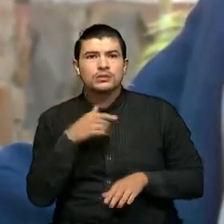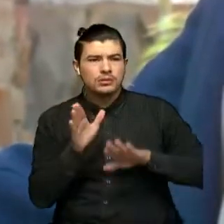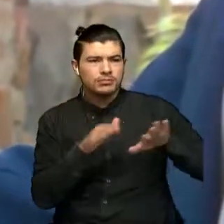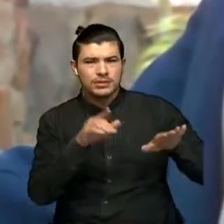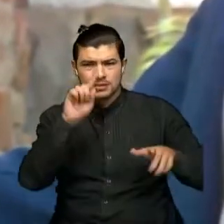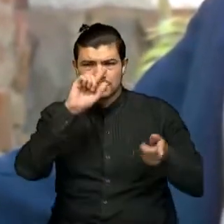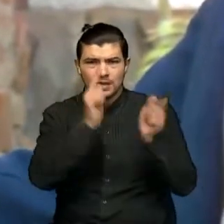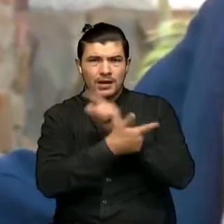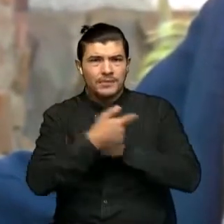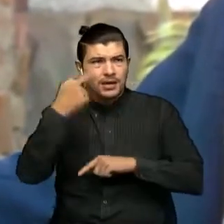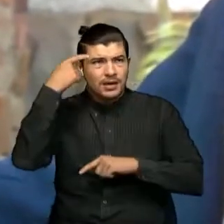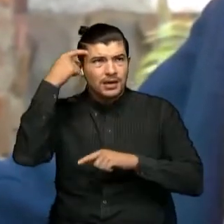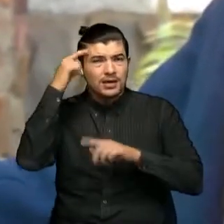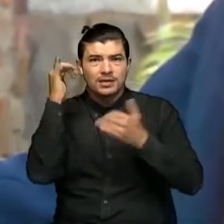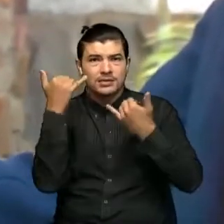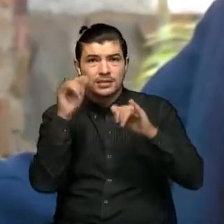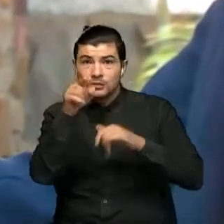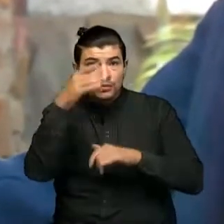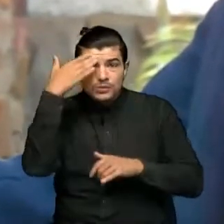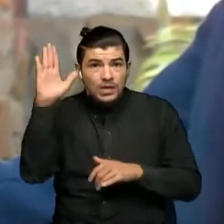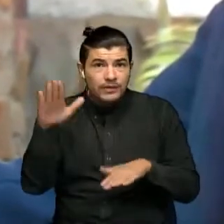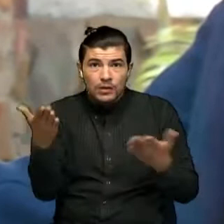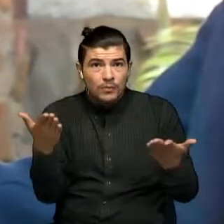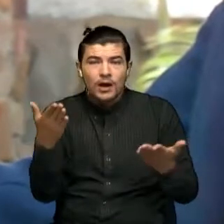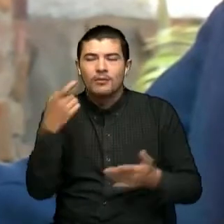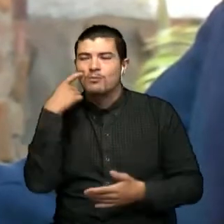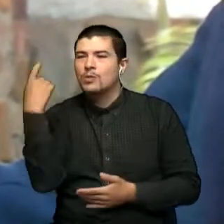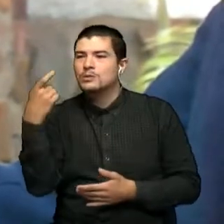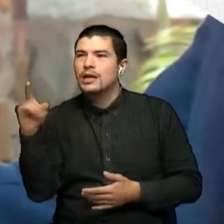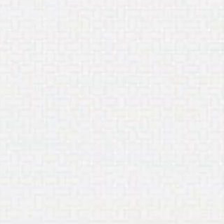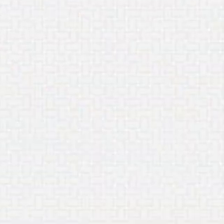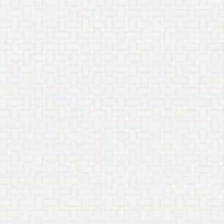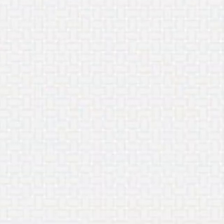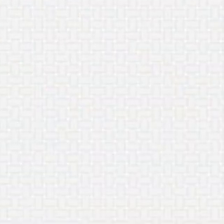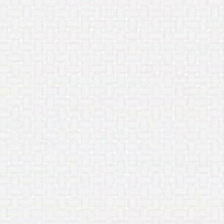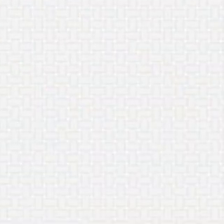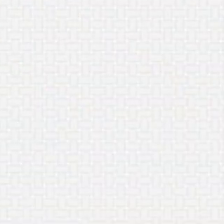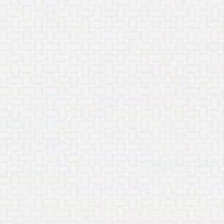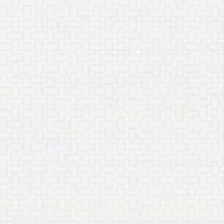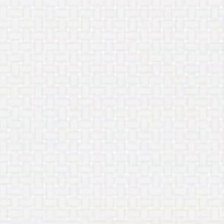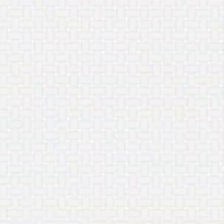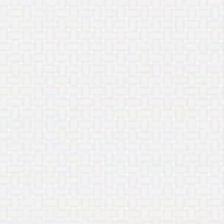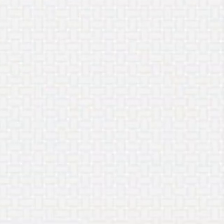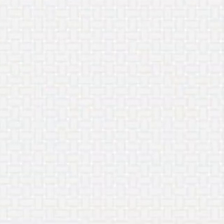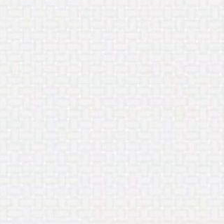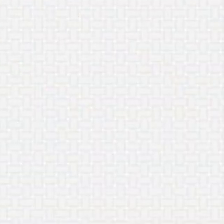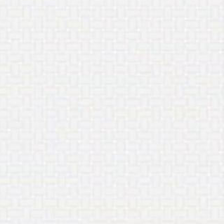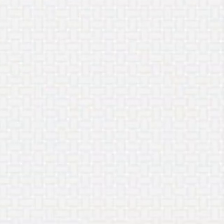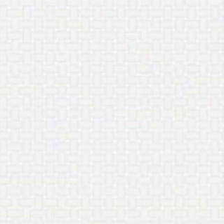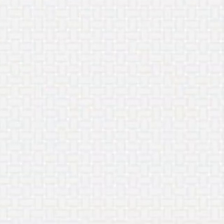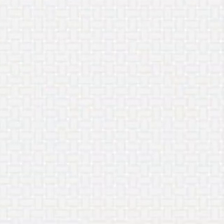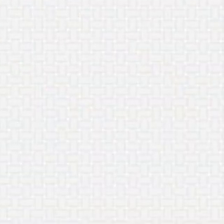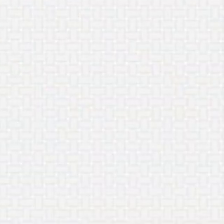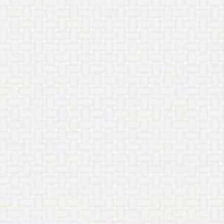modificarlo y cambia esto que no lo sabes hacer tendrás que buscar algo para saber hacerlo acá en maestro puntocom